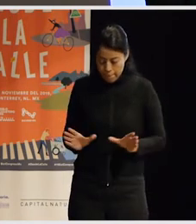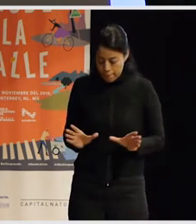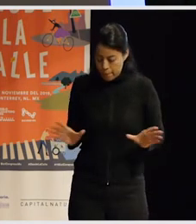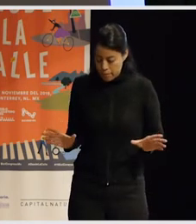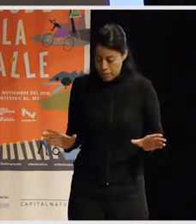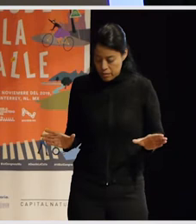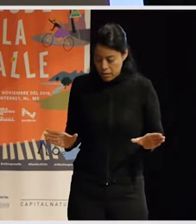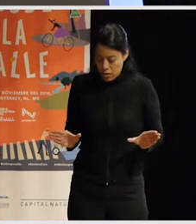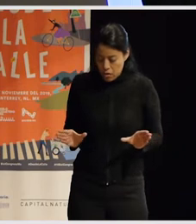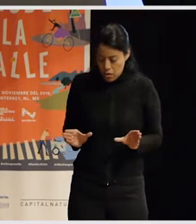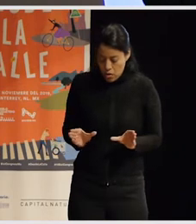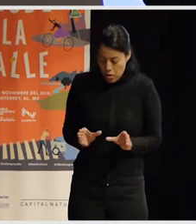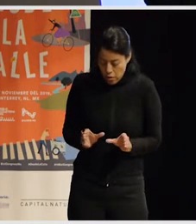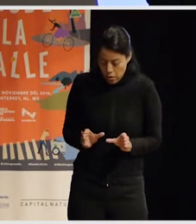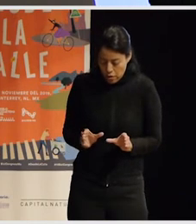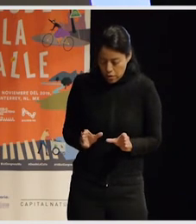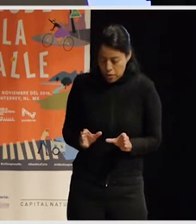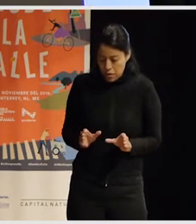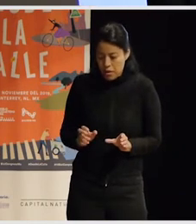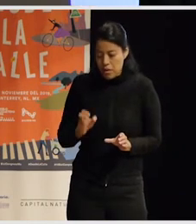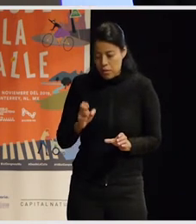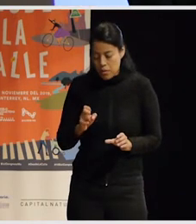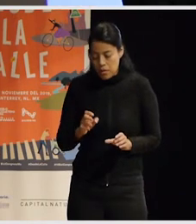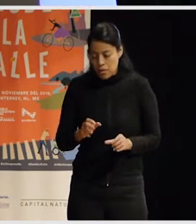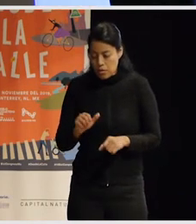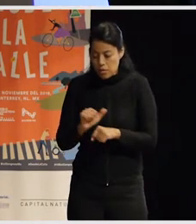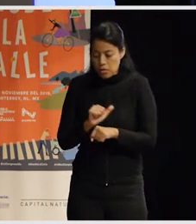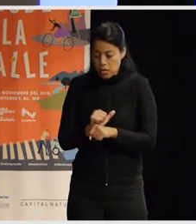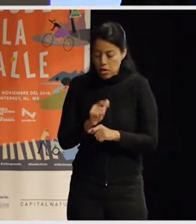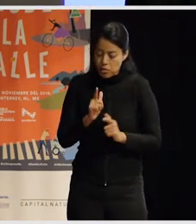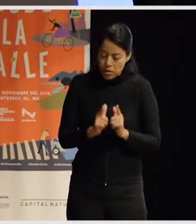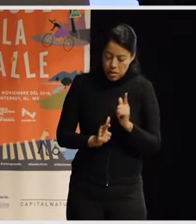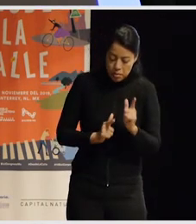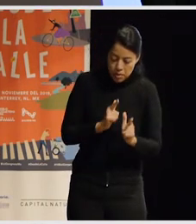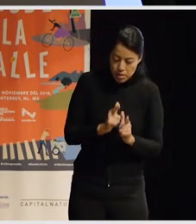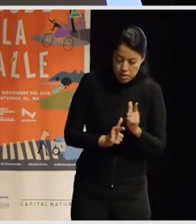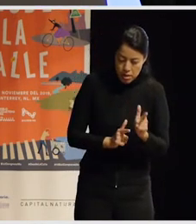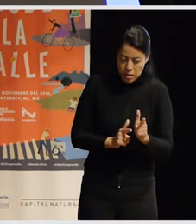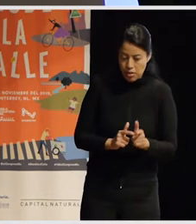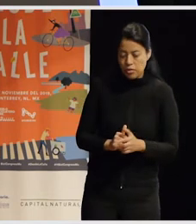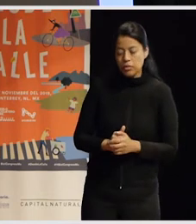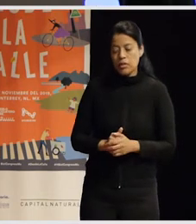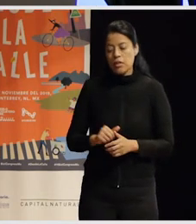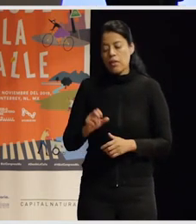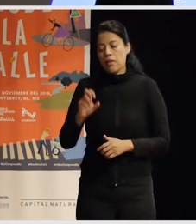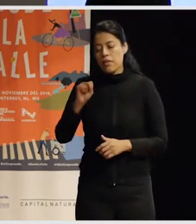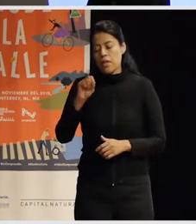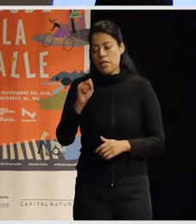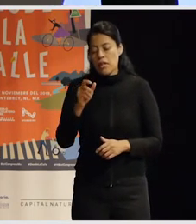lo cual evita que los autos vayan a 60 o 70 kilómetros por hora como si fueran en carreteras y